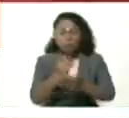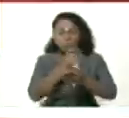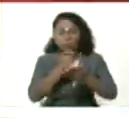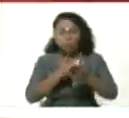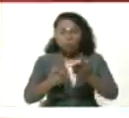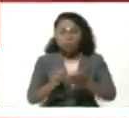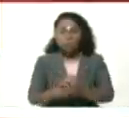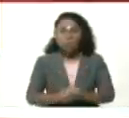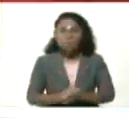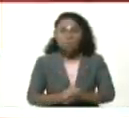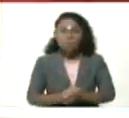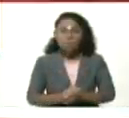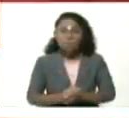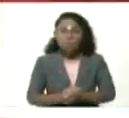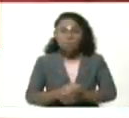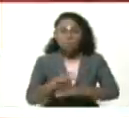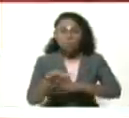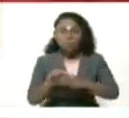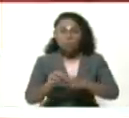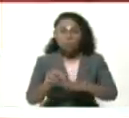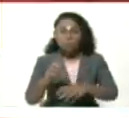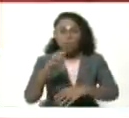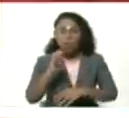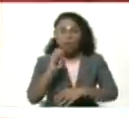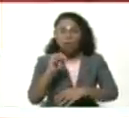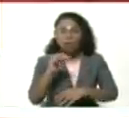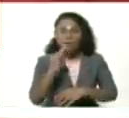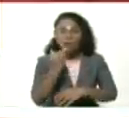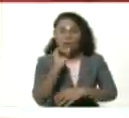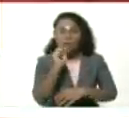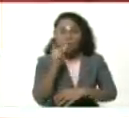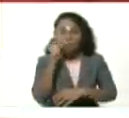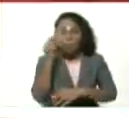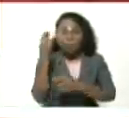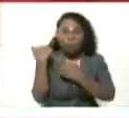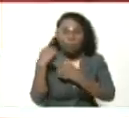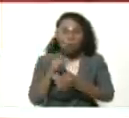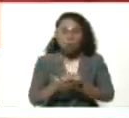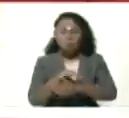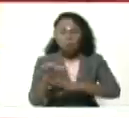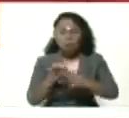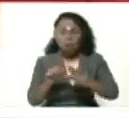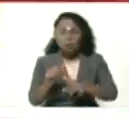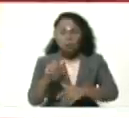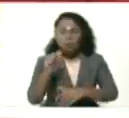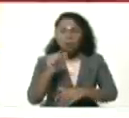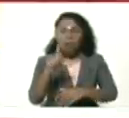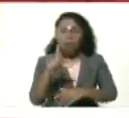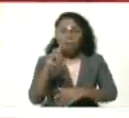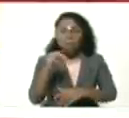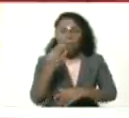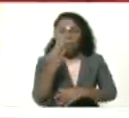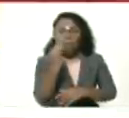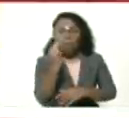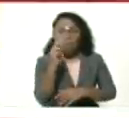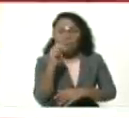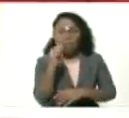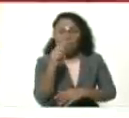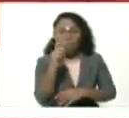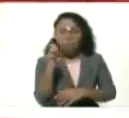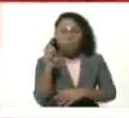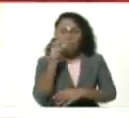Briceño, municipio Jesús Enrique Lozada, Danilo Áñez, municipio Almirante Padilla, Alberto Sobalbarro,